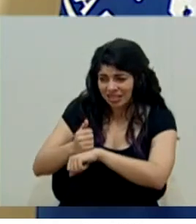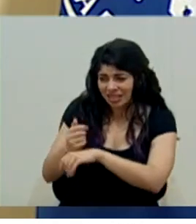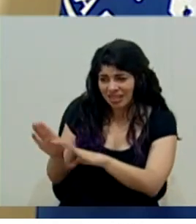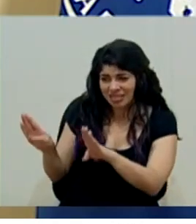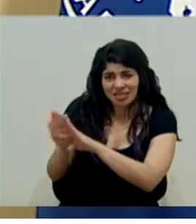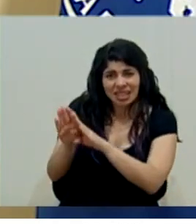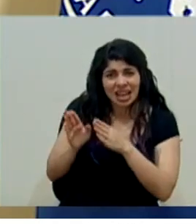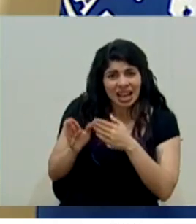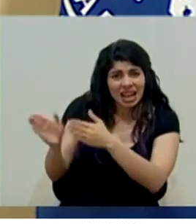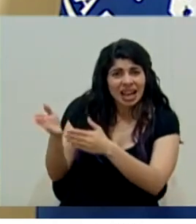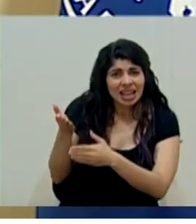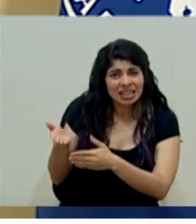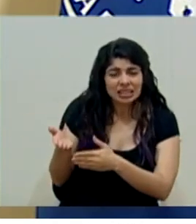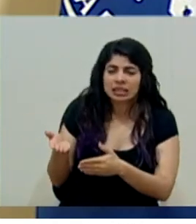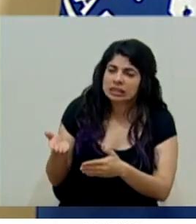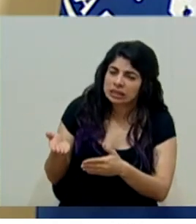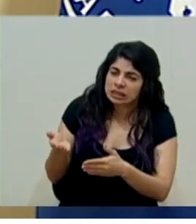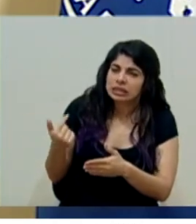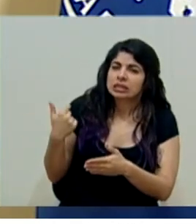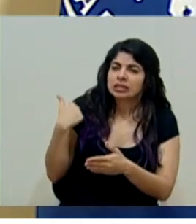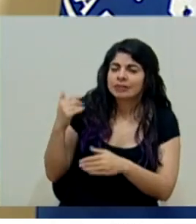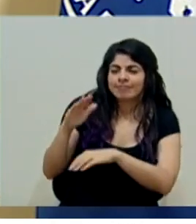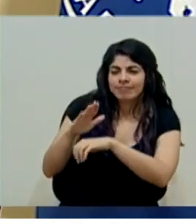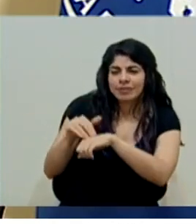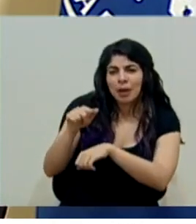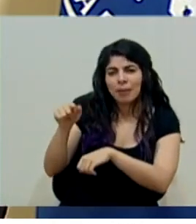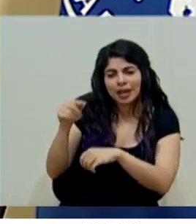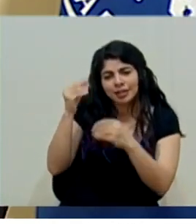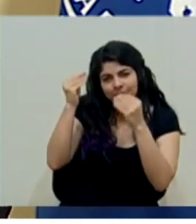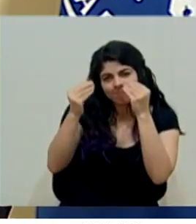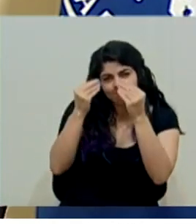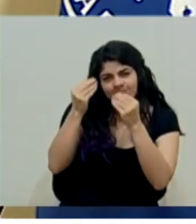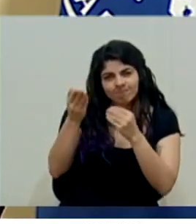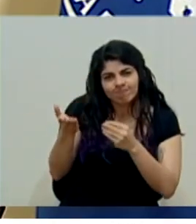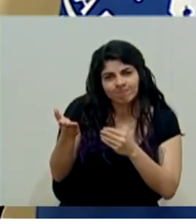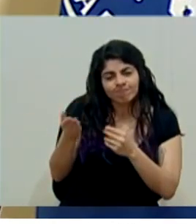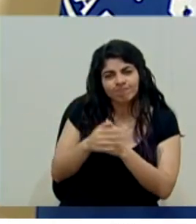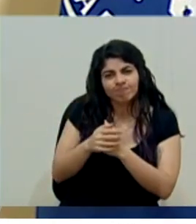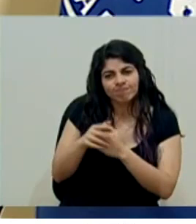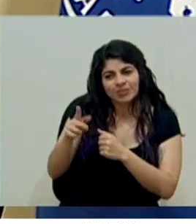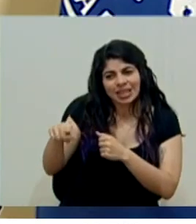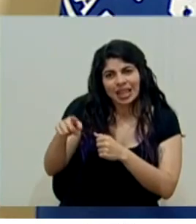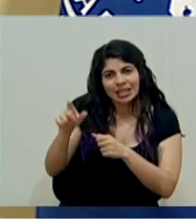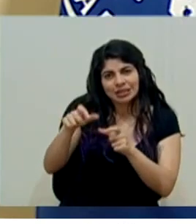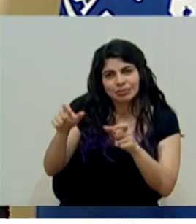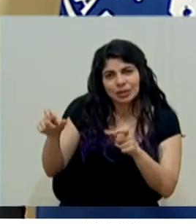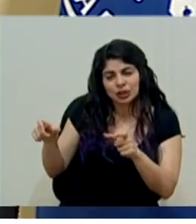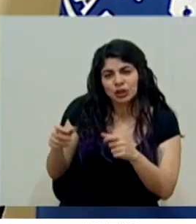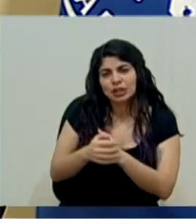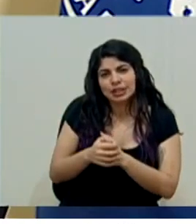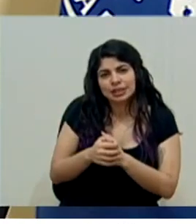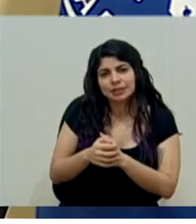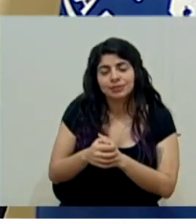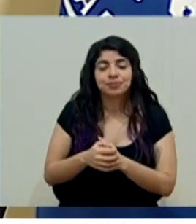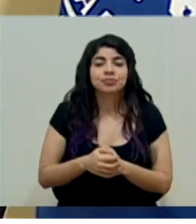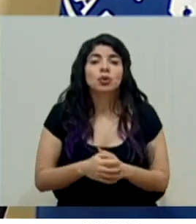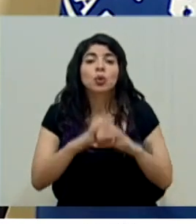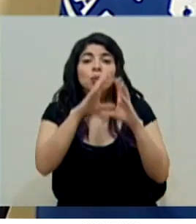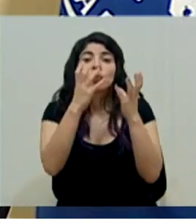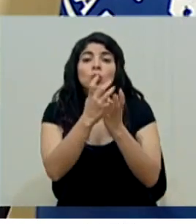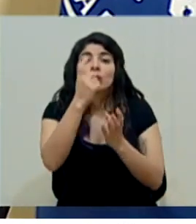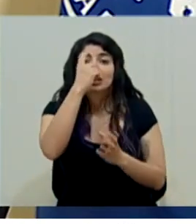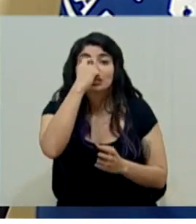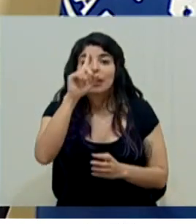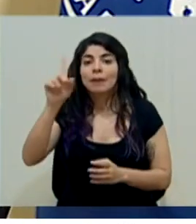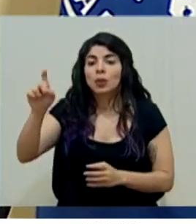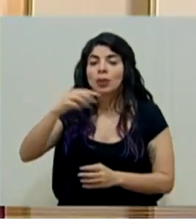Entonces yo llamaría a la reflexión por parte de esos actores. Mundo Escazú consulta